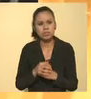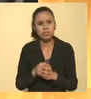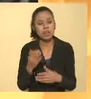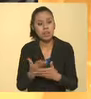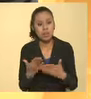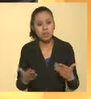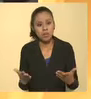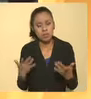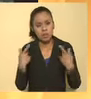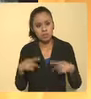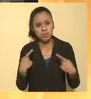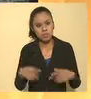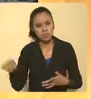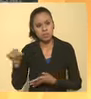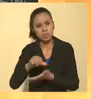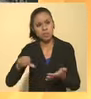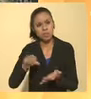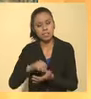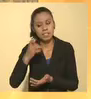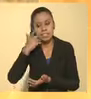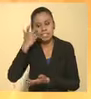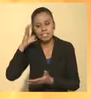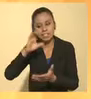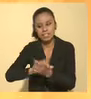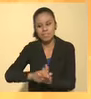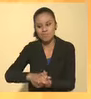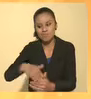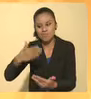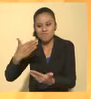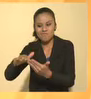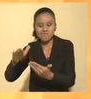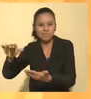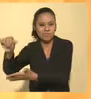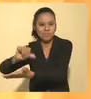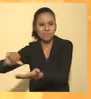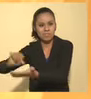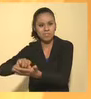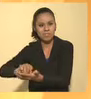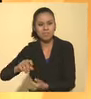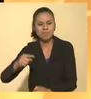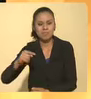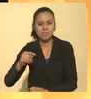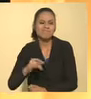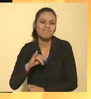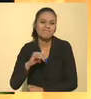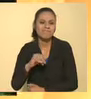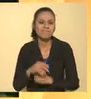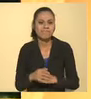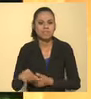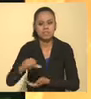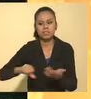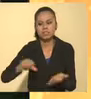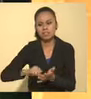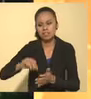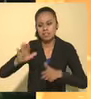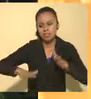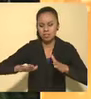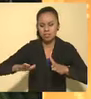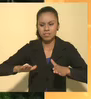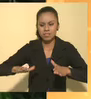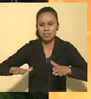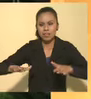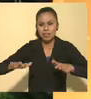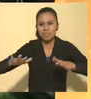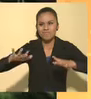en día la gente de la ciudad quiere casarse fuera de la ciudad. Como que cada vez más. Yo creo que la ciudad de repente es